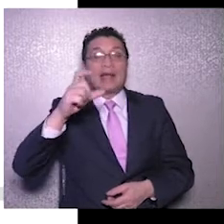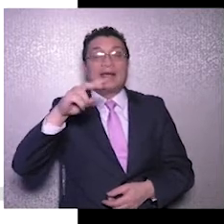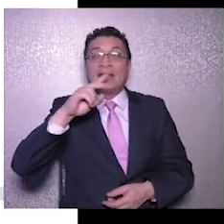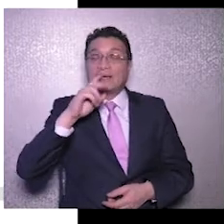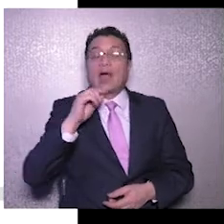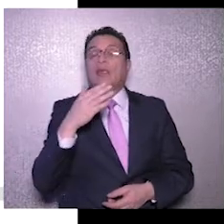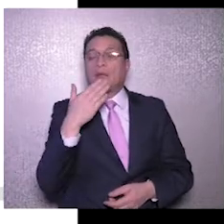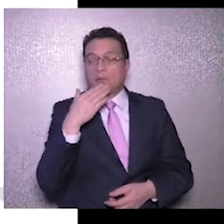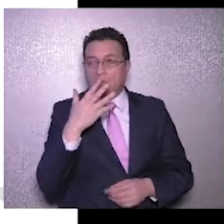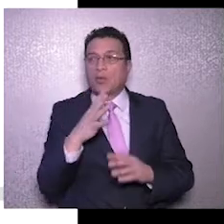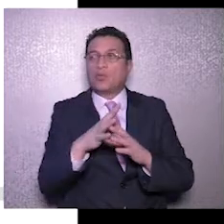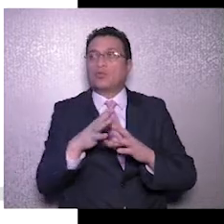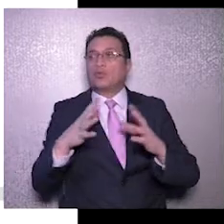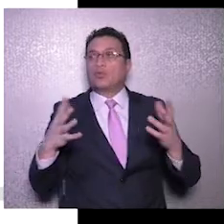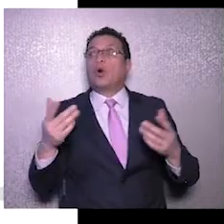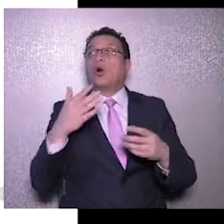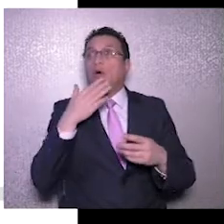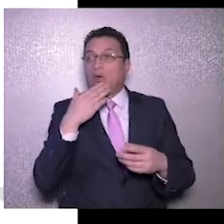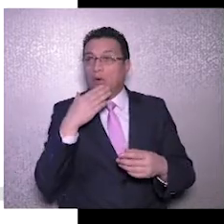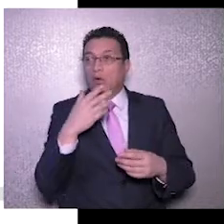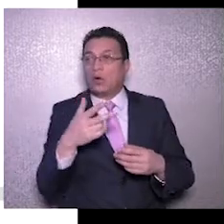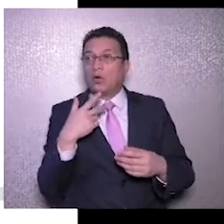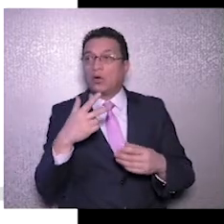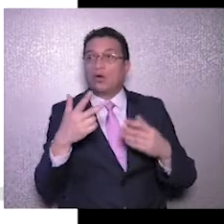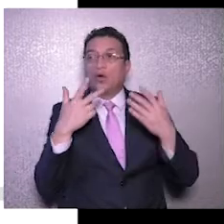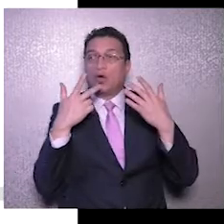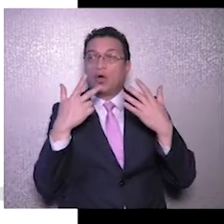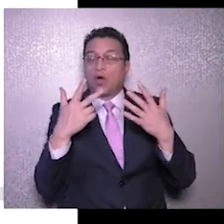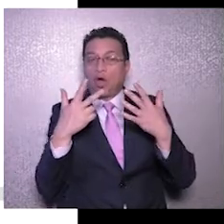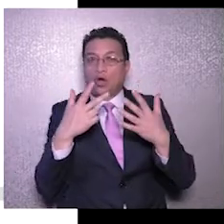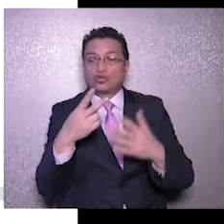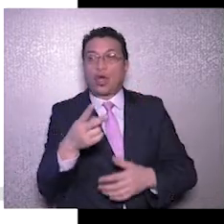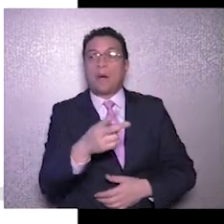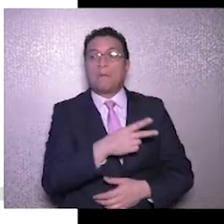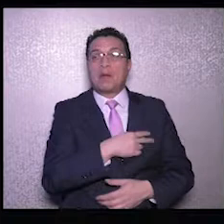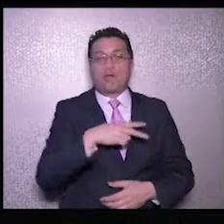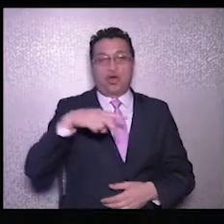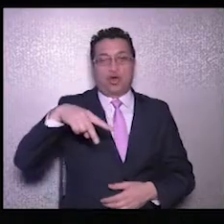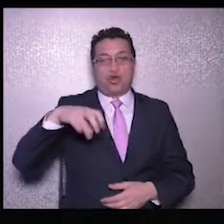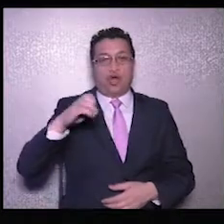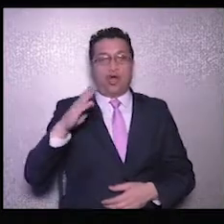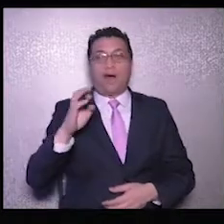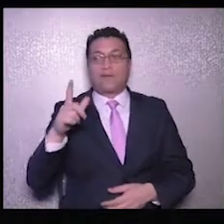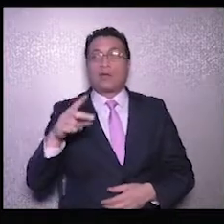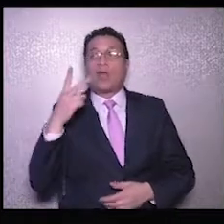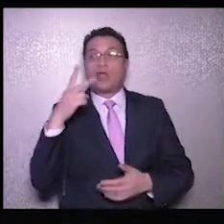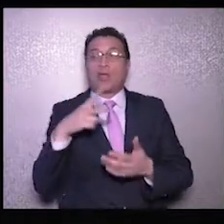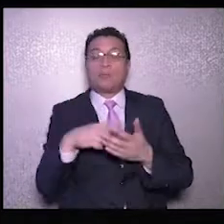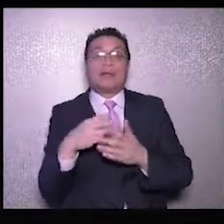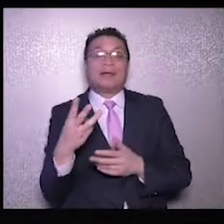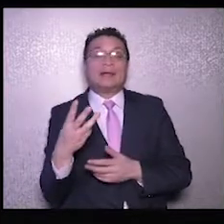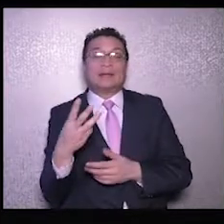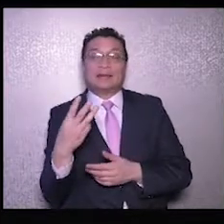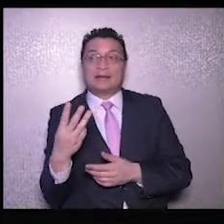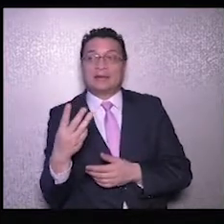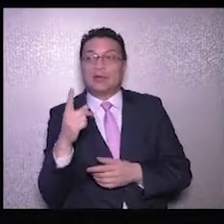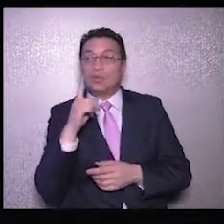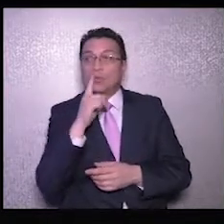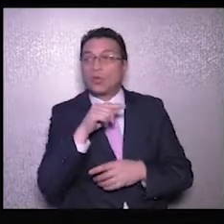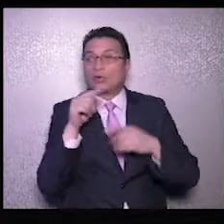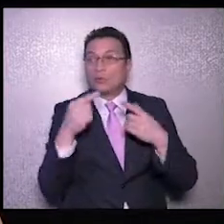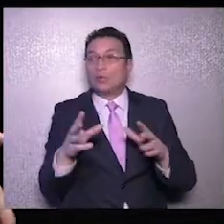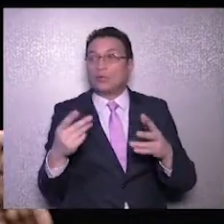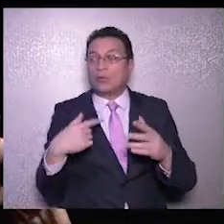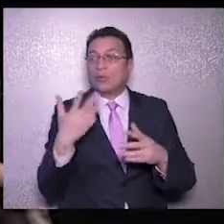resonancia magnética, 8 premios Nobel. 8 premios Nobel. Los últimos dos, el año 2013. En el caso de la resonancia